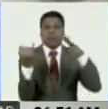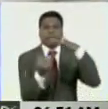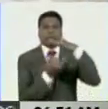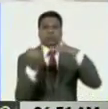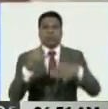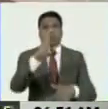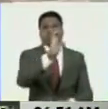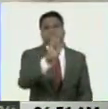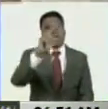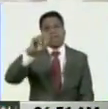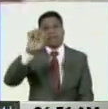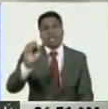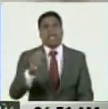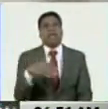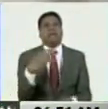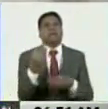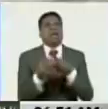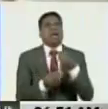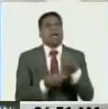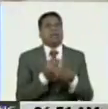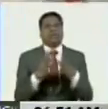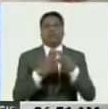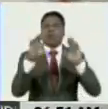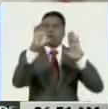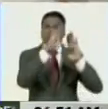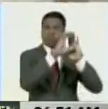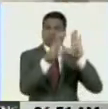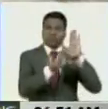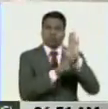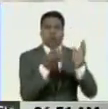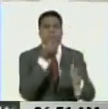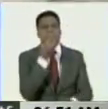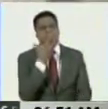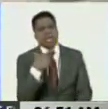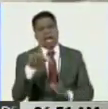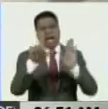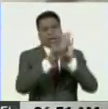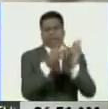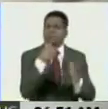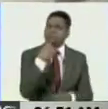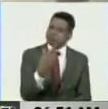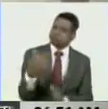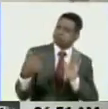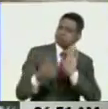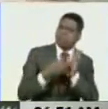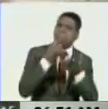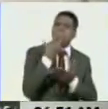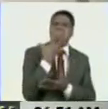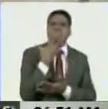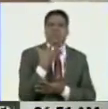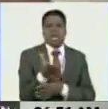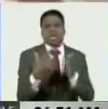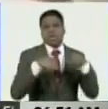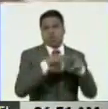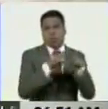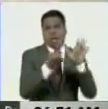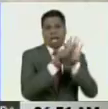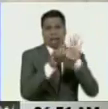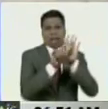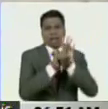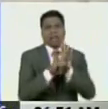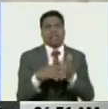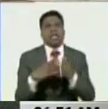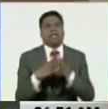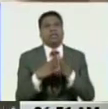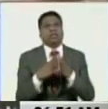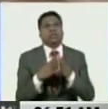CNE. Se han portado como dice la Constitución, se han portado como dice la ley electoral, se han portado como dice la ley. Y aquí ha venido la militancia de Voluntad